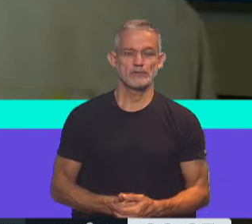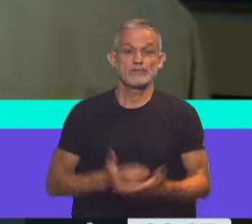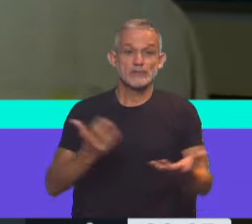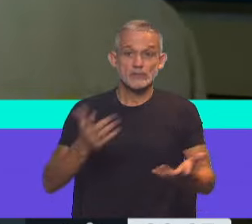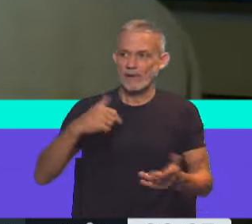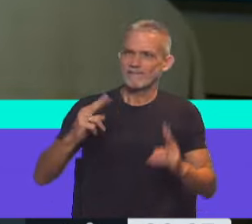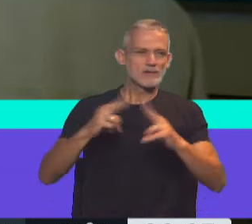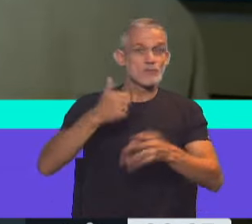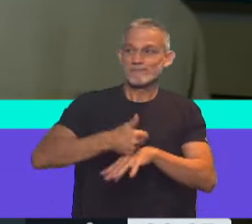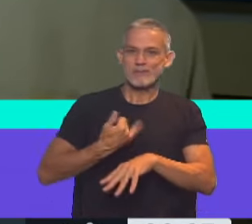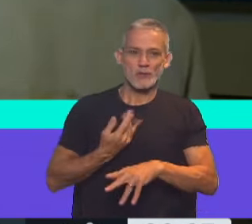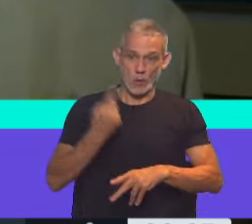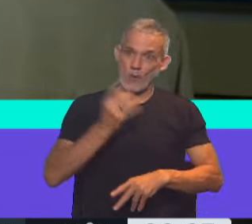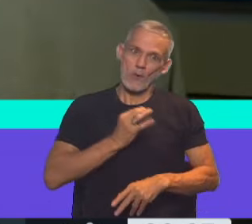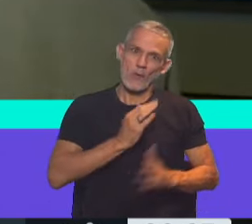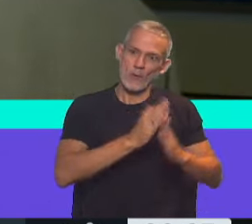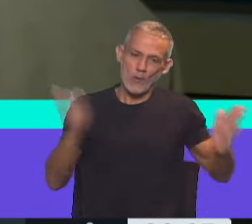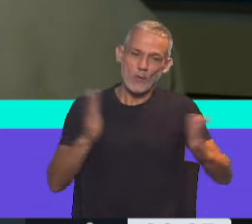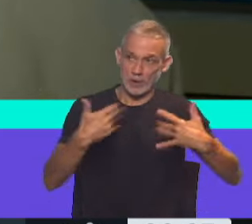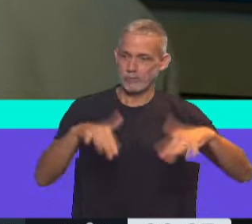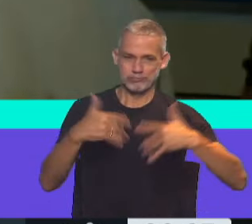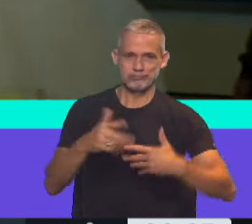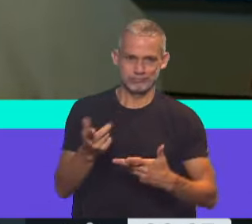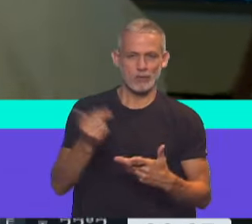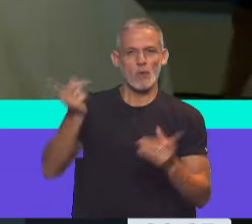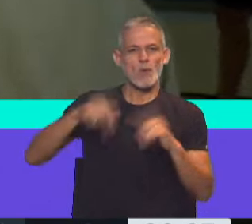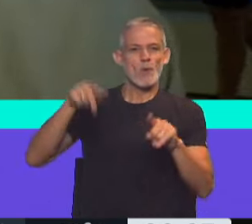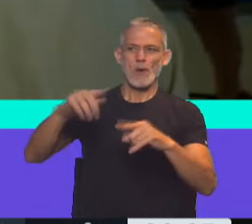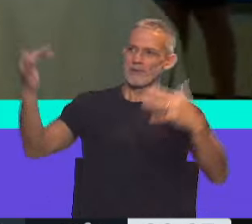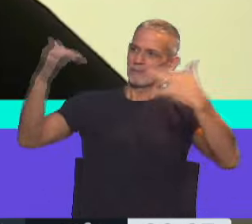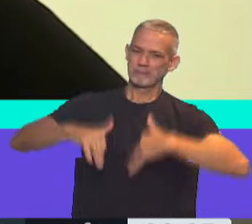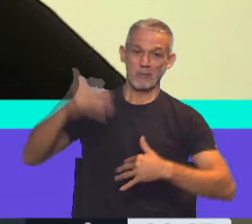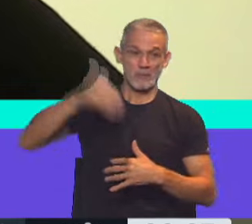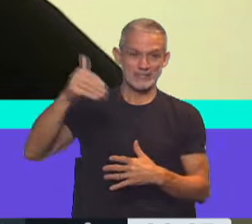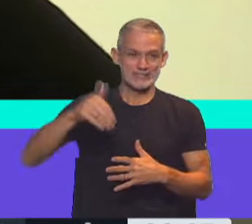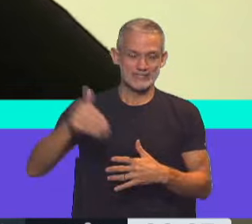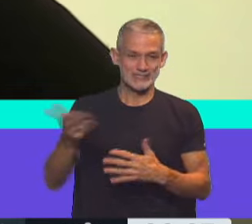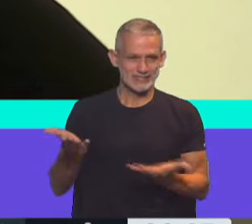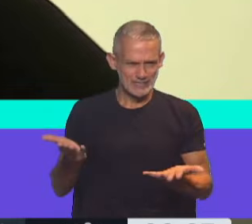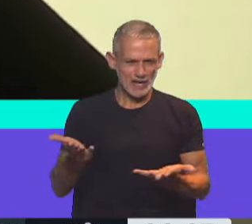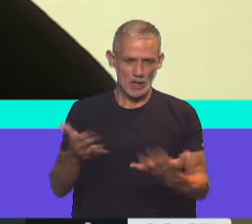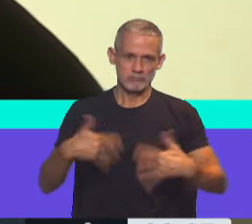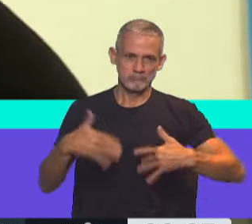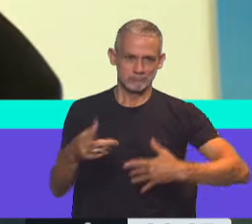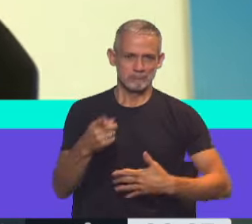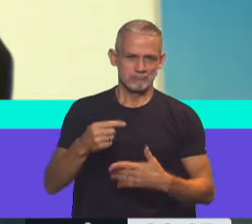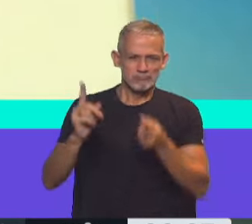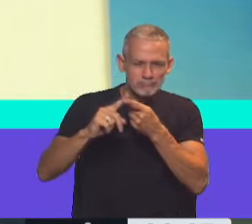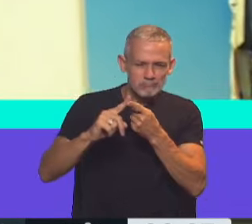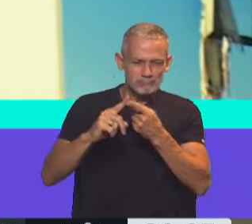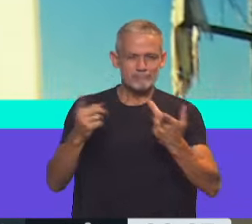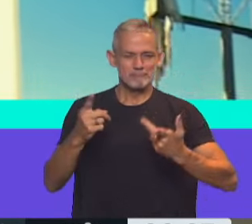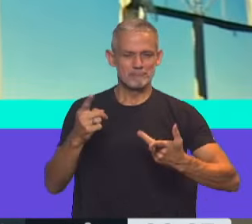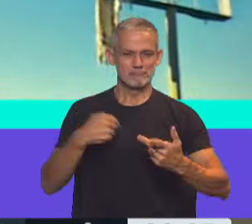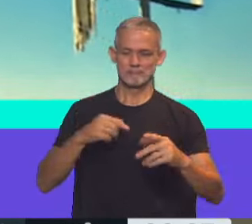Encontrarnos acá un año con semejante cantidad de gente y la presencialidad, con todo lo que eso significa, ¿no? La relación de uno